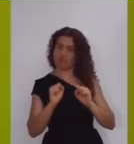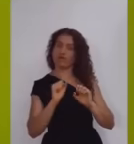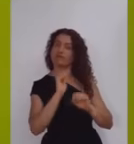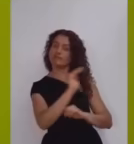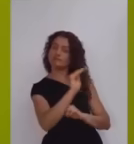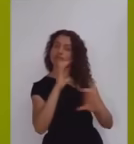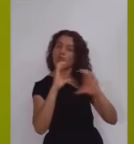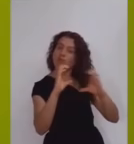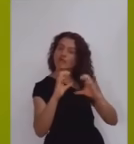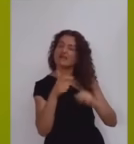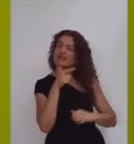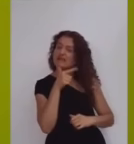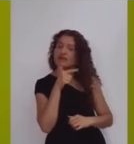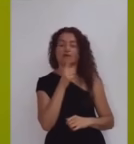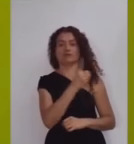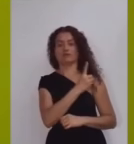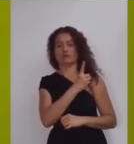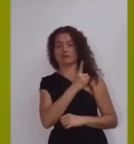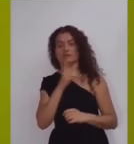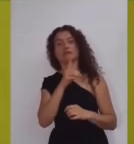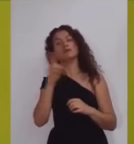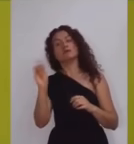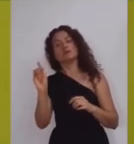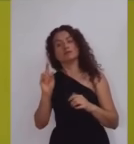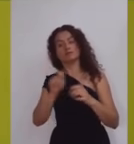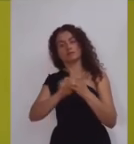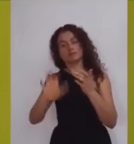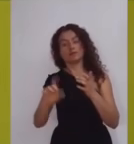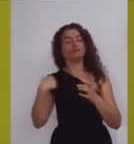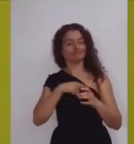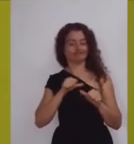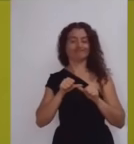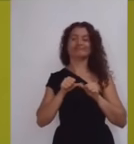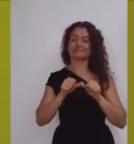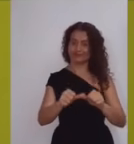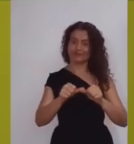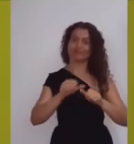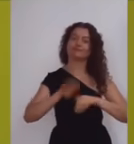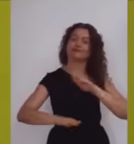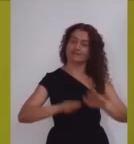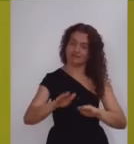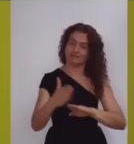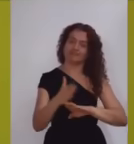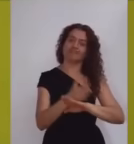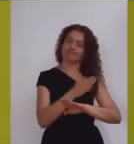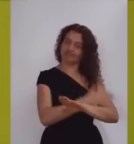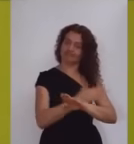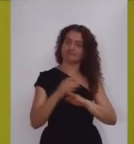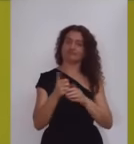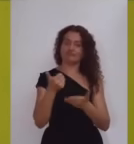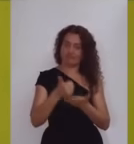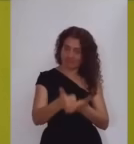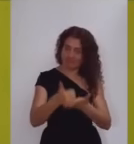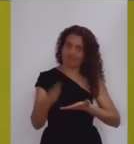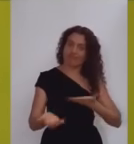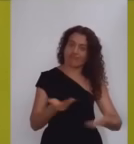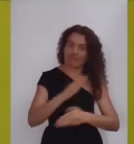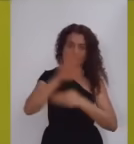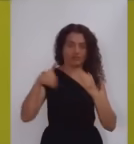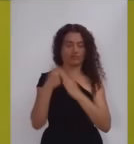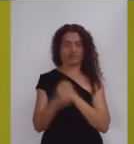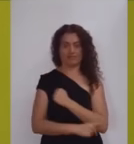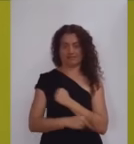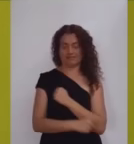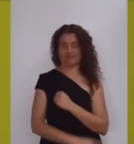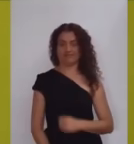comunicarse con él o la directora del centro educativo. Seguimos avanzando con la colaboración y la buena disposición de todo el país.